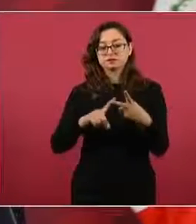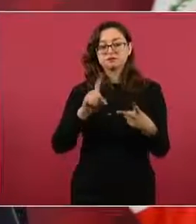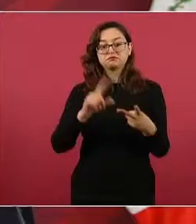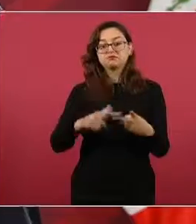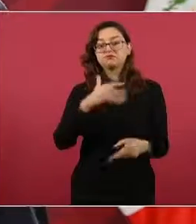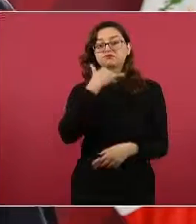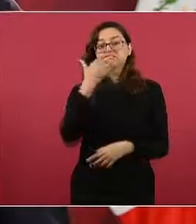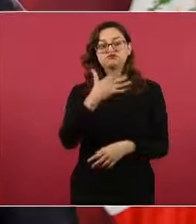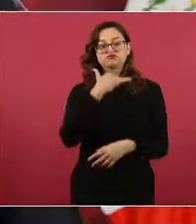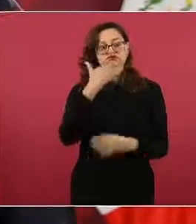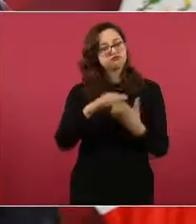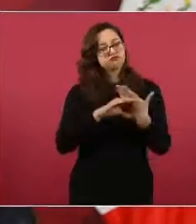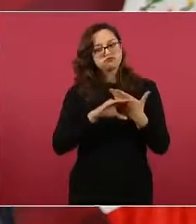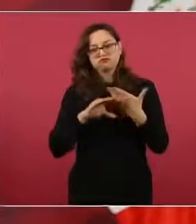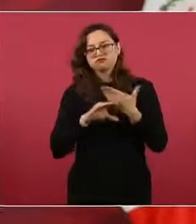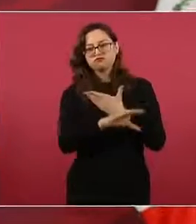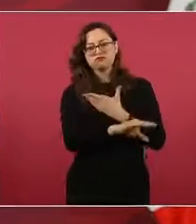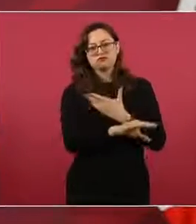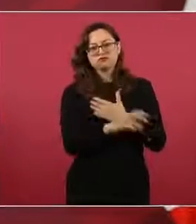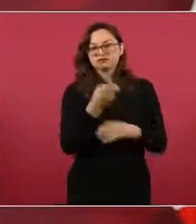Es que